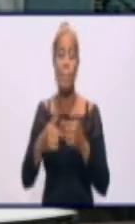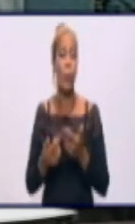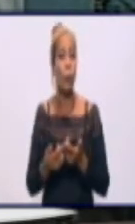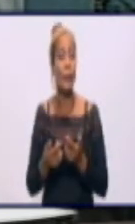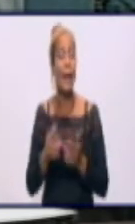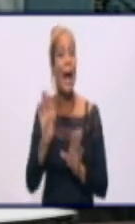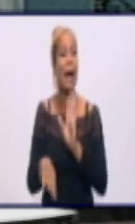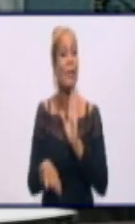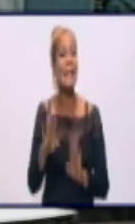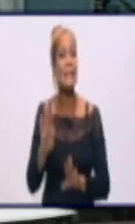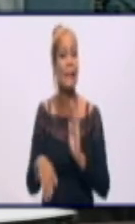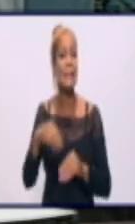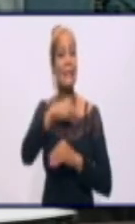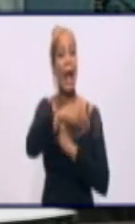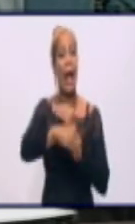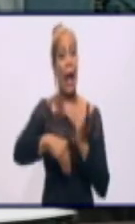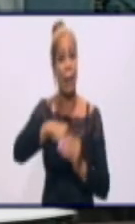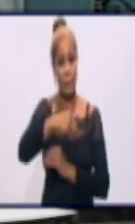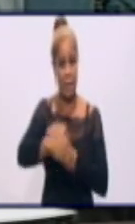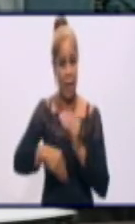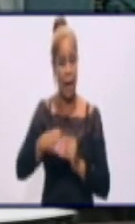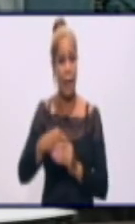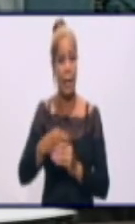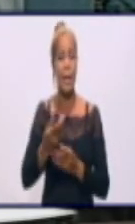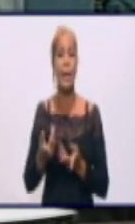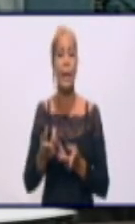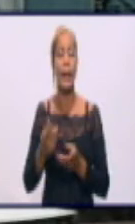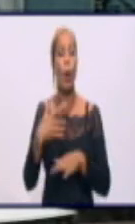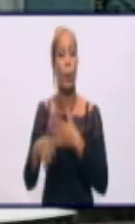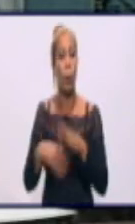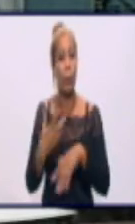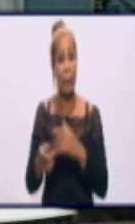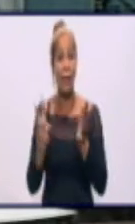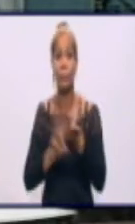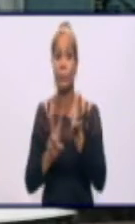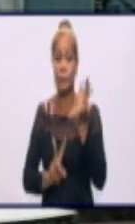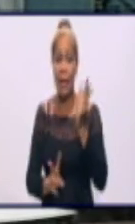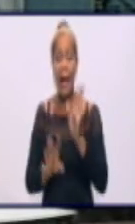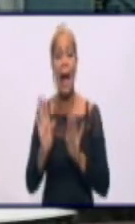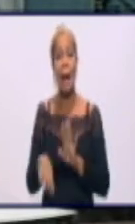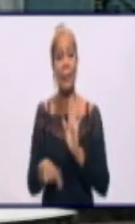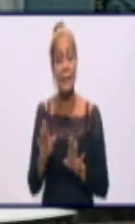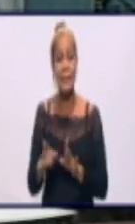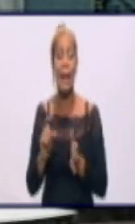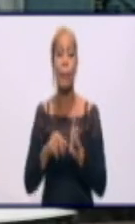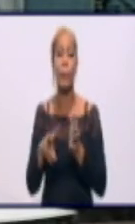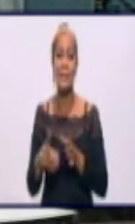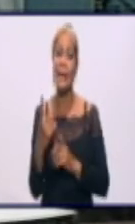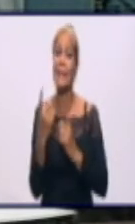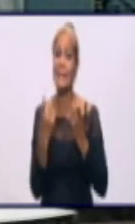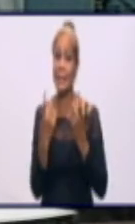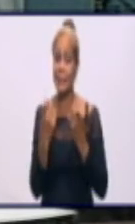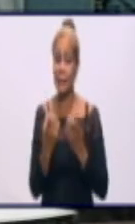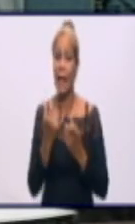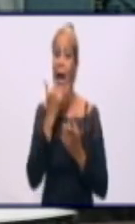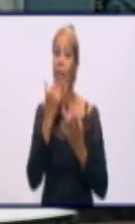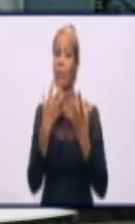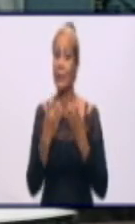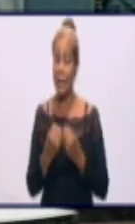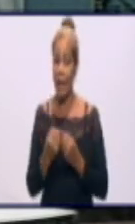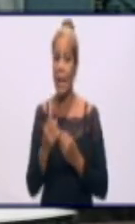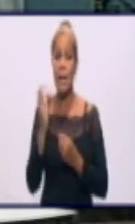y afectaciones, en algún momento la provincia necesita afectar 15 megawatts, pero de momento hace falta